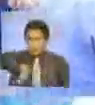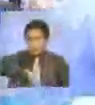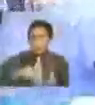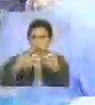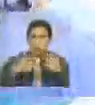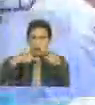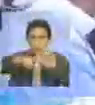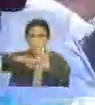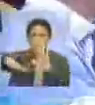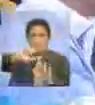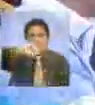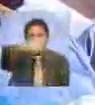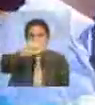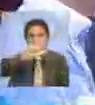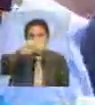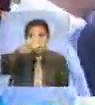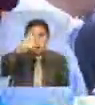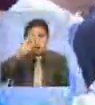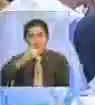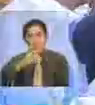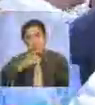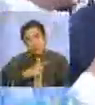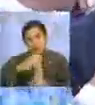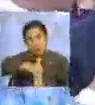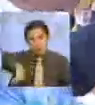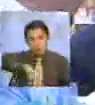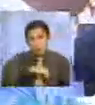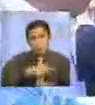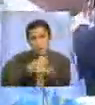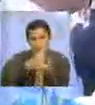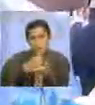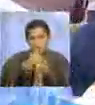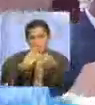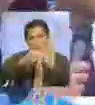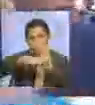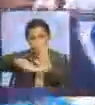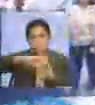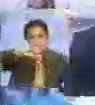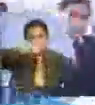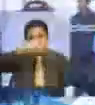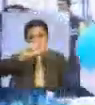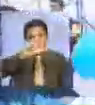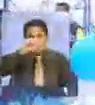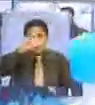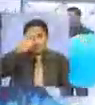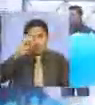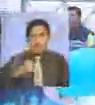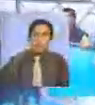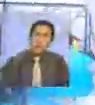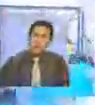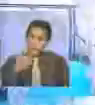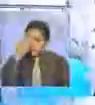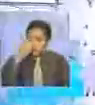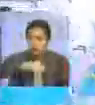recuperar el estero salado. Por supuesto, sí. Estamos recuperando el estero salado, recolectando botellas, ya que vivimos a